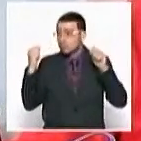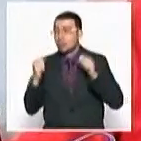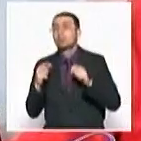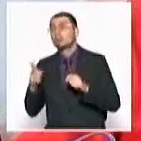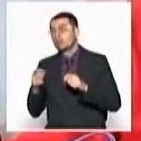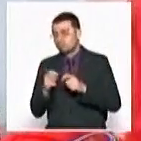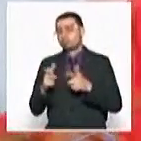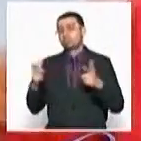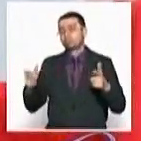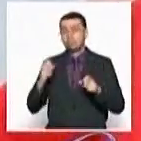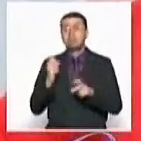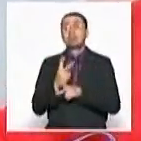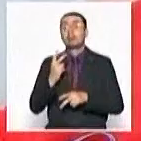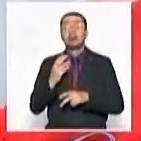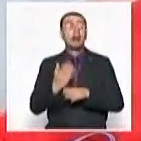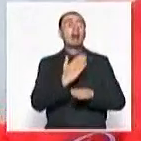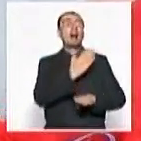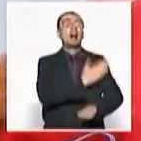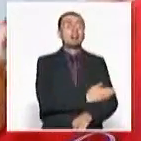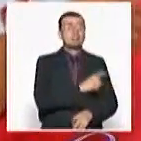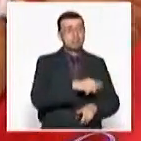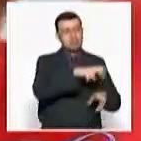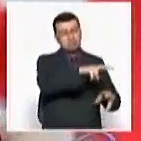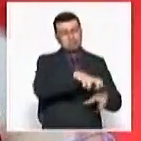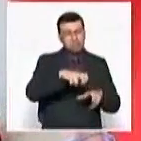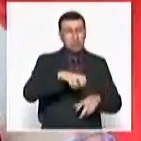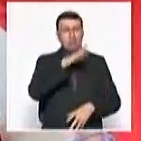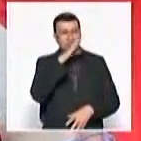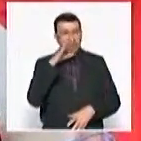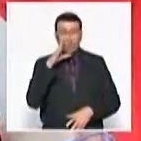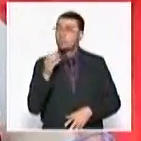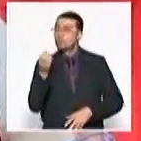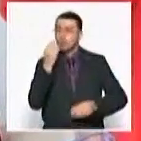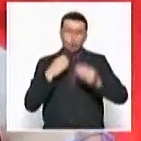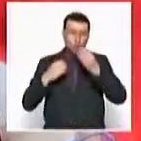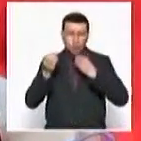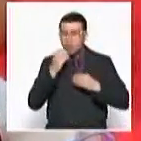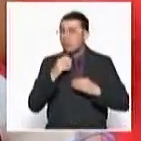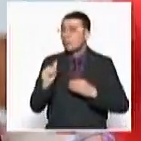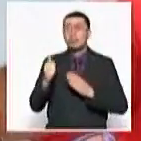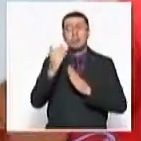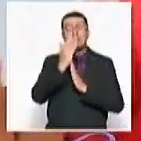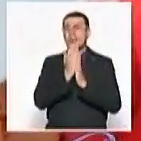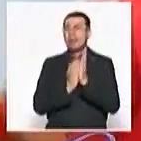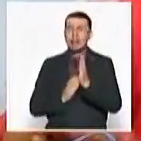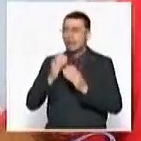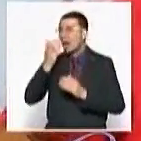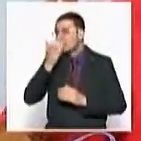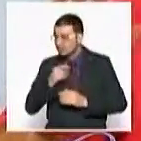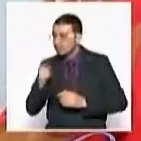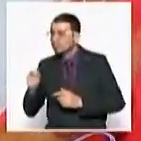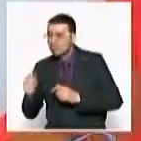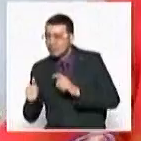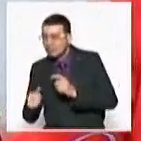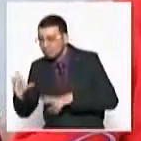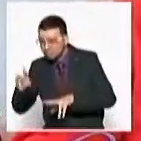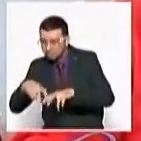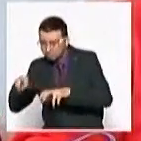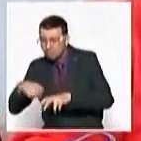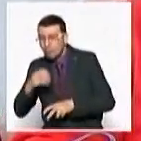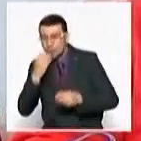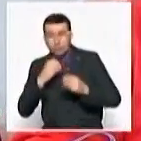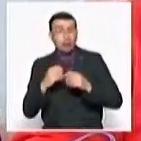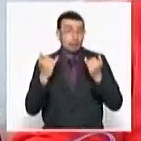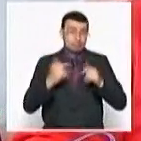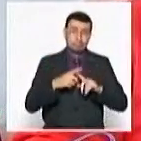que anteriormente, que la mujer estaba en el campo, que comía, sacaba pues los plátanos y las frutas de la tierra y comía, entonces muy